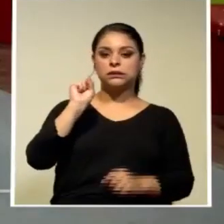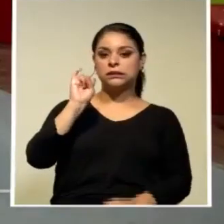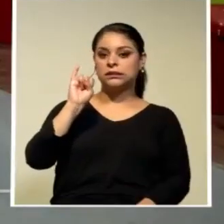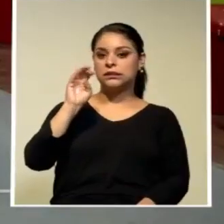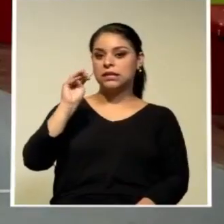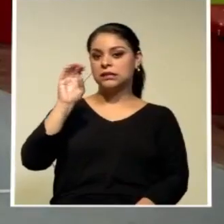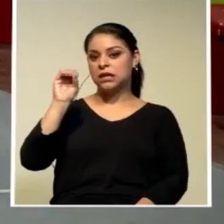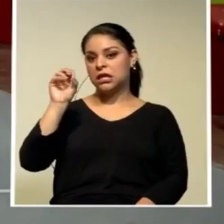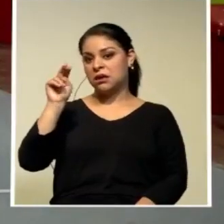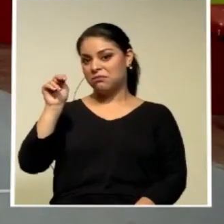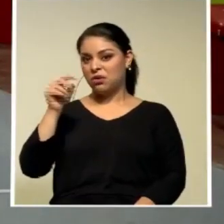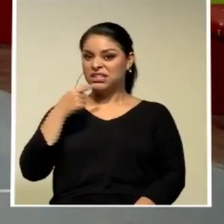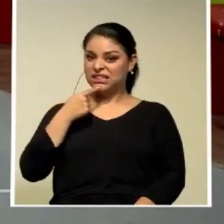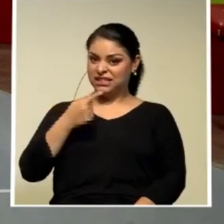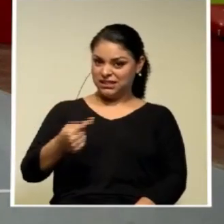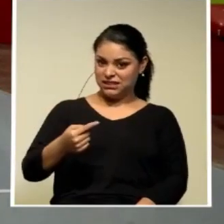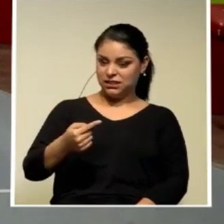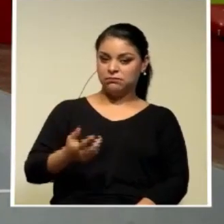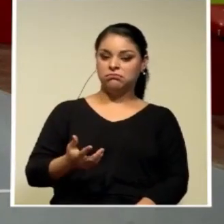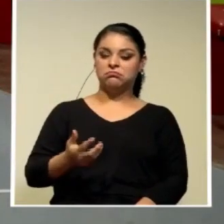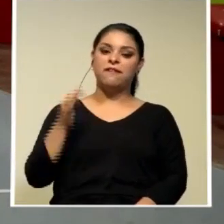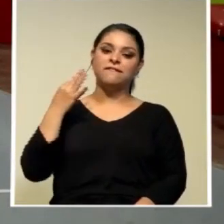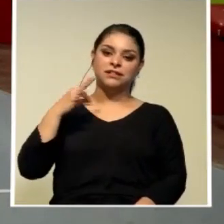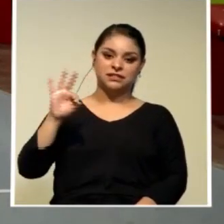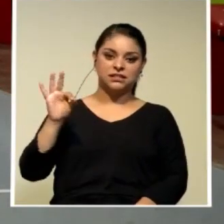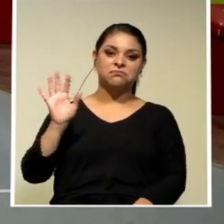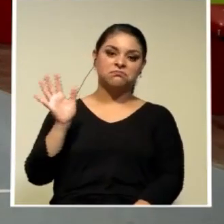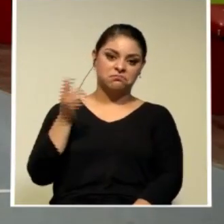en francés, podemos jugar Jacadit.